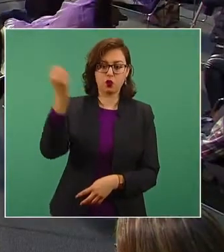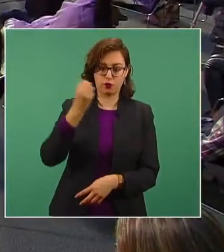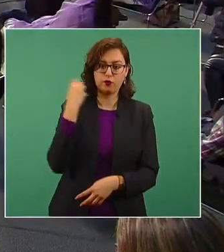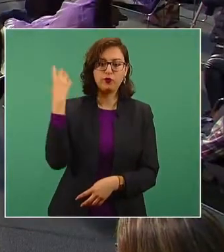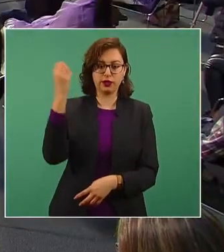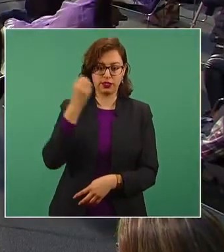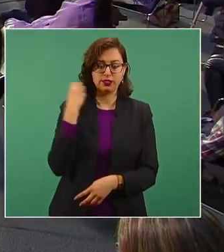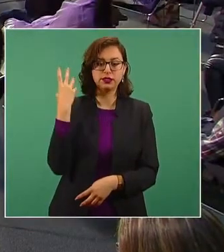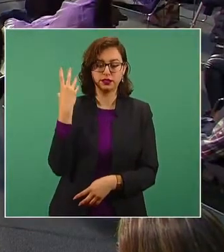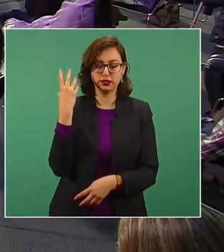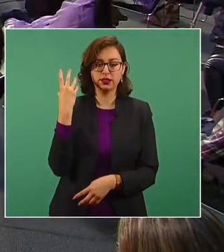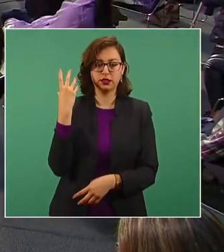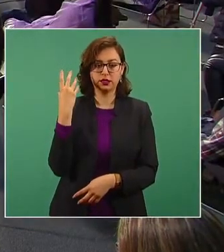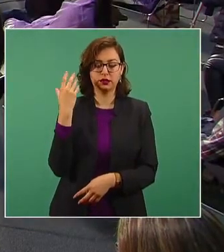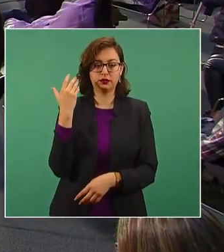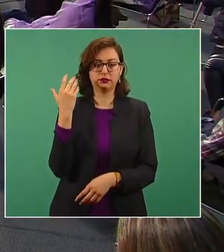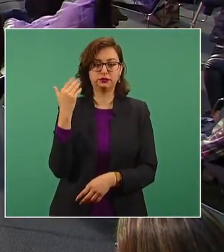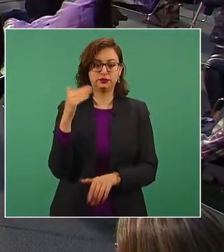de